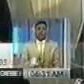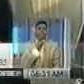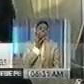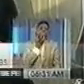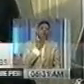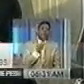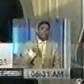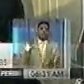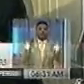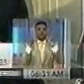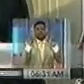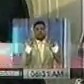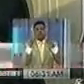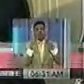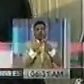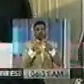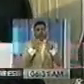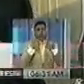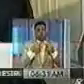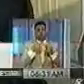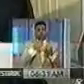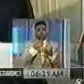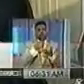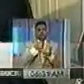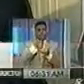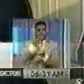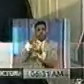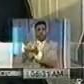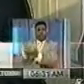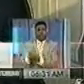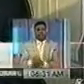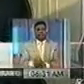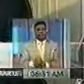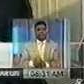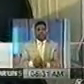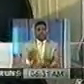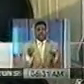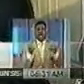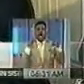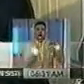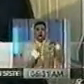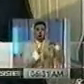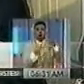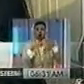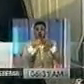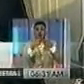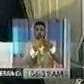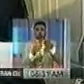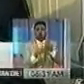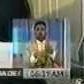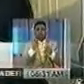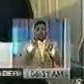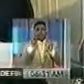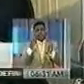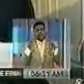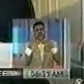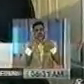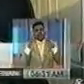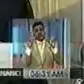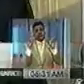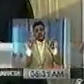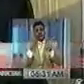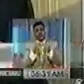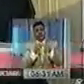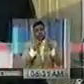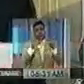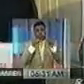en el tema de la inversión, en el tema de la generación y el ahorro de divisas, en el tema del mantenimiento